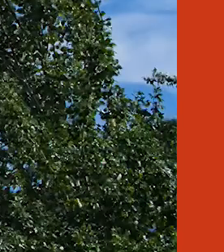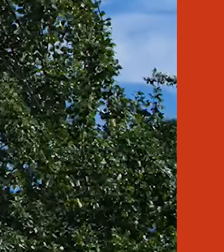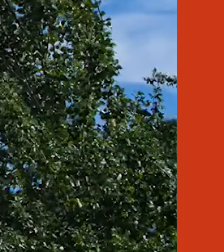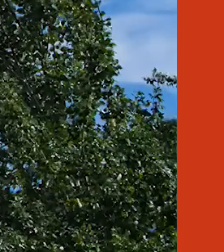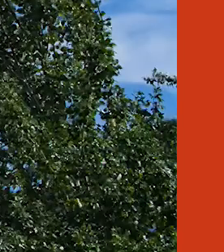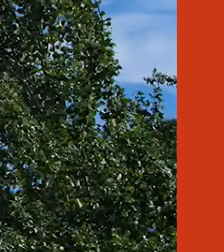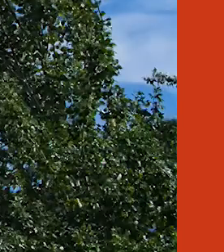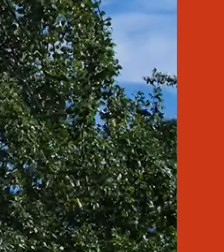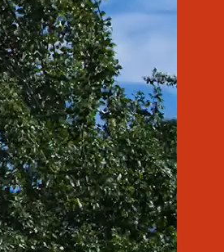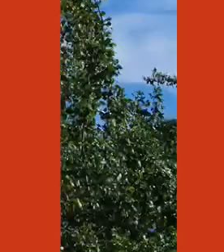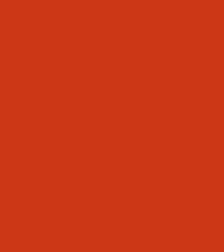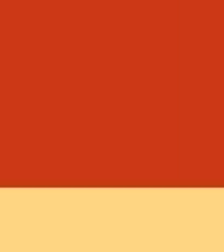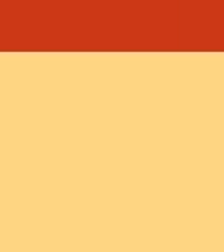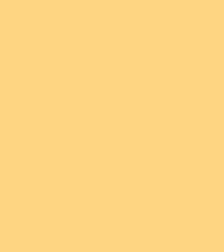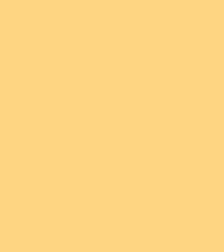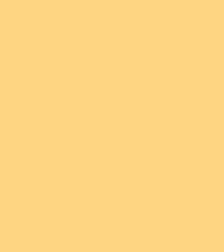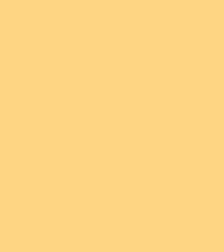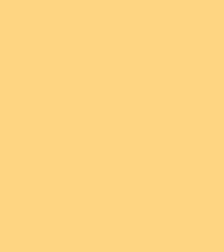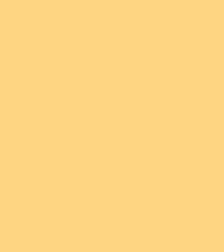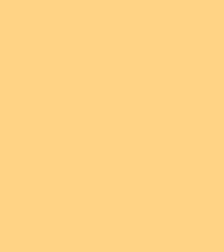mercado de historia